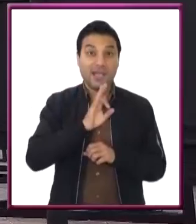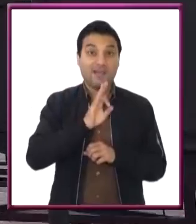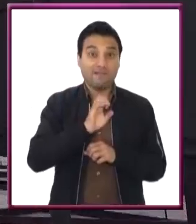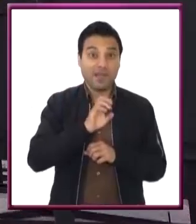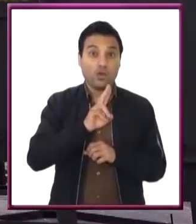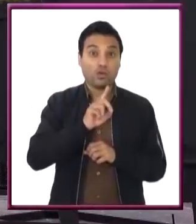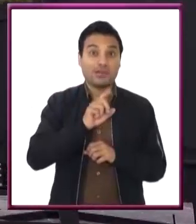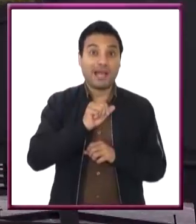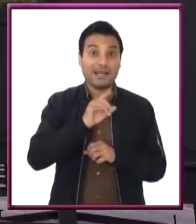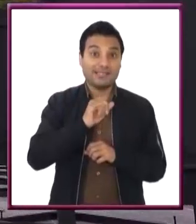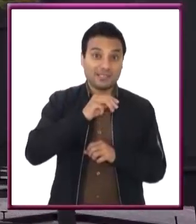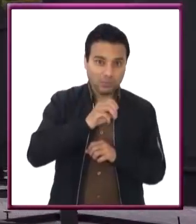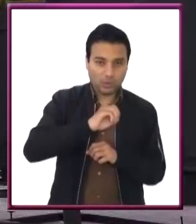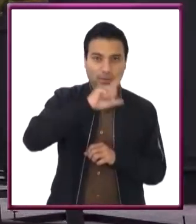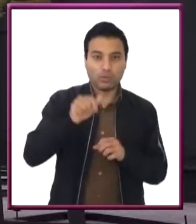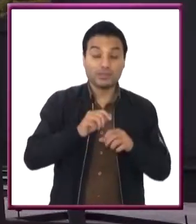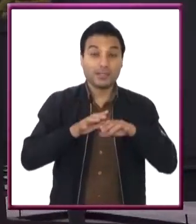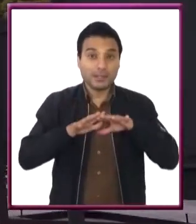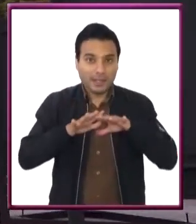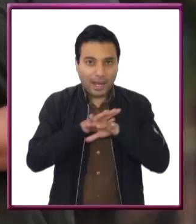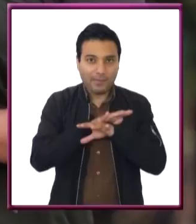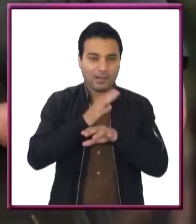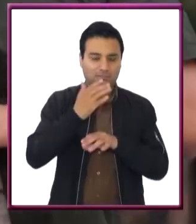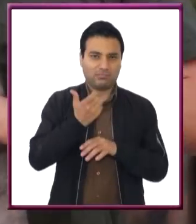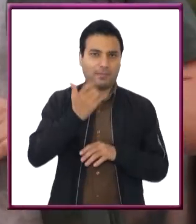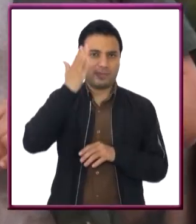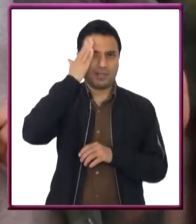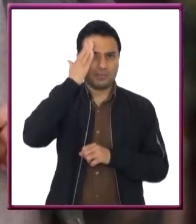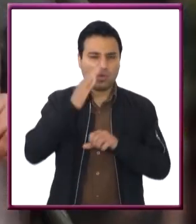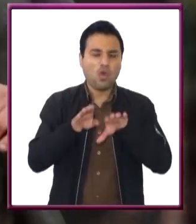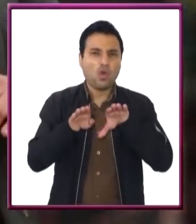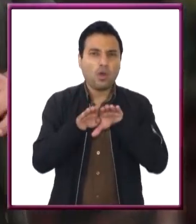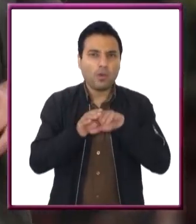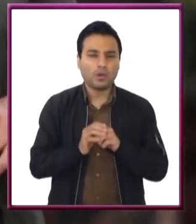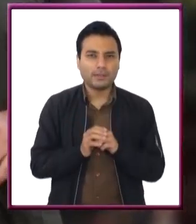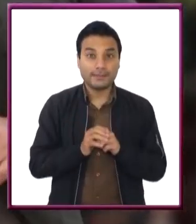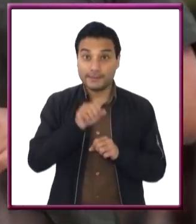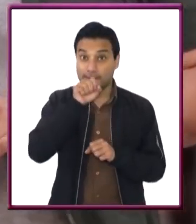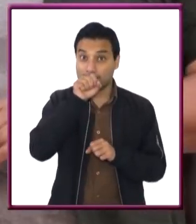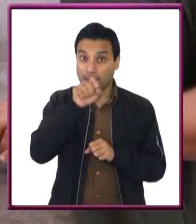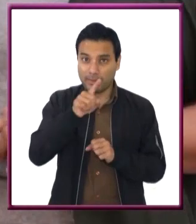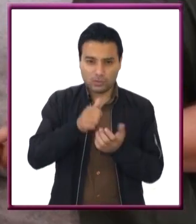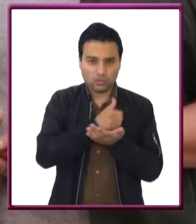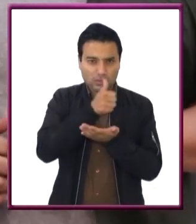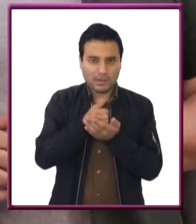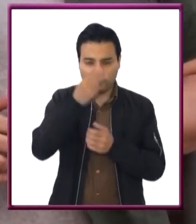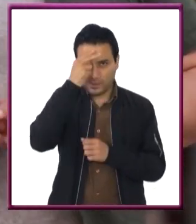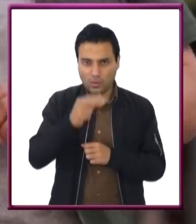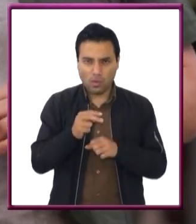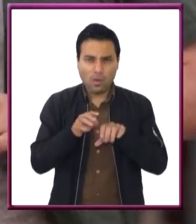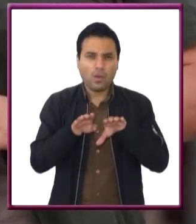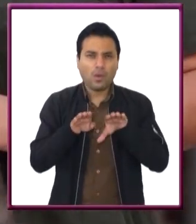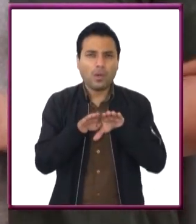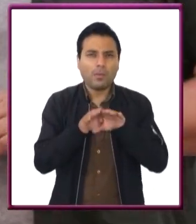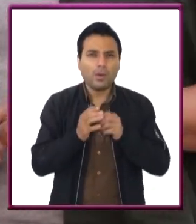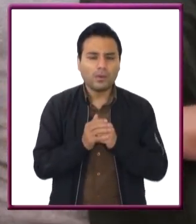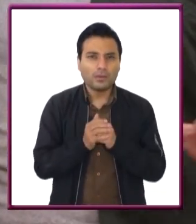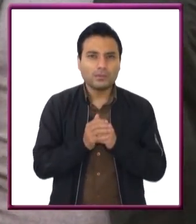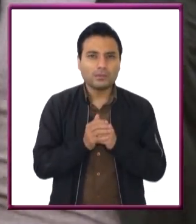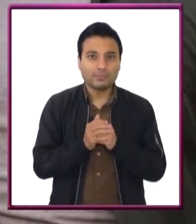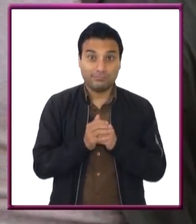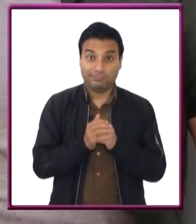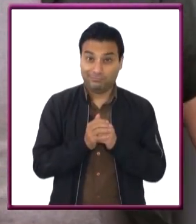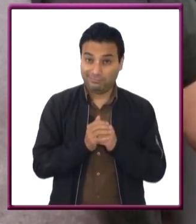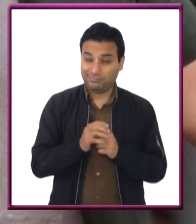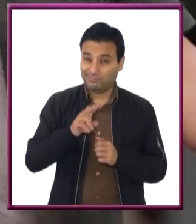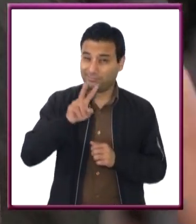al capitalismo, aquí en Conciencia Histórica. Además, en el devenir de la Ciudad de México, por mal o bien que te vaya, no